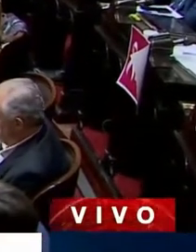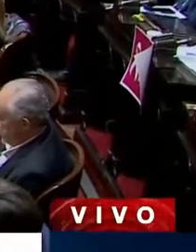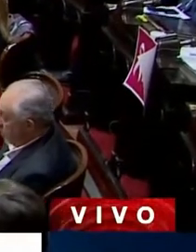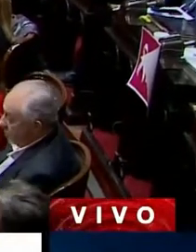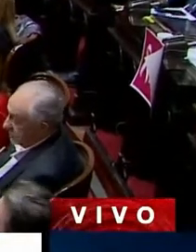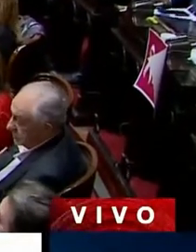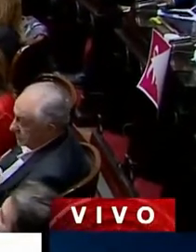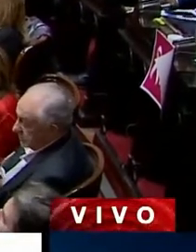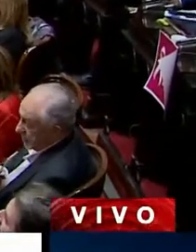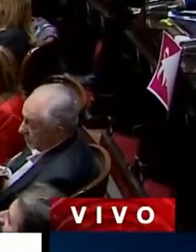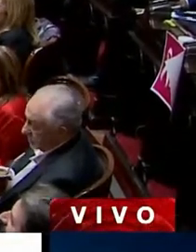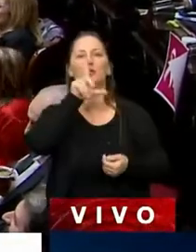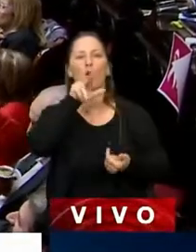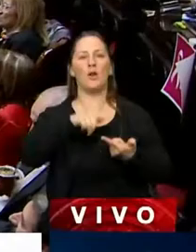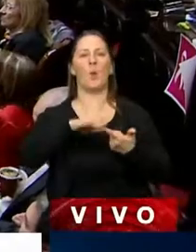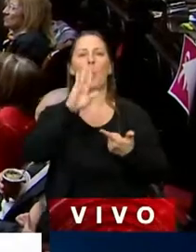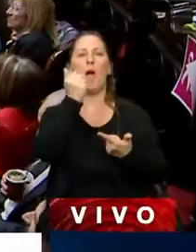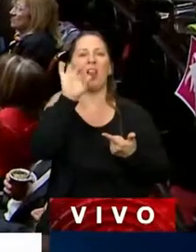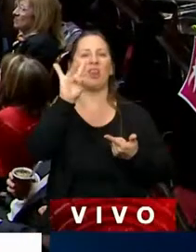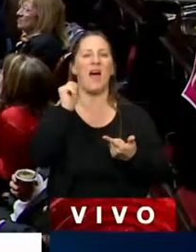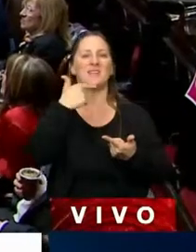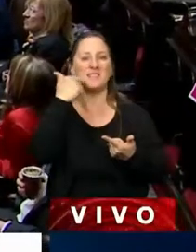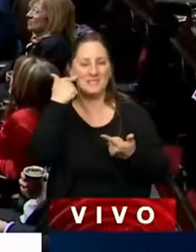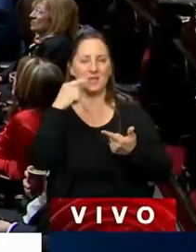Diputada Bertone, diputado Baldassi,